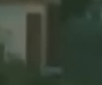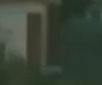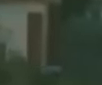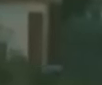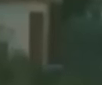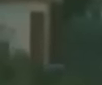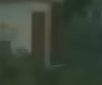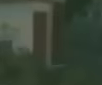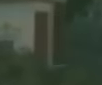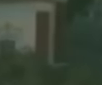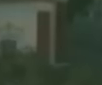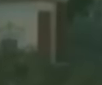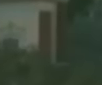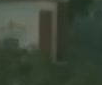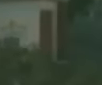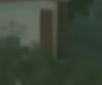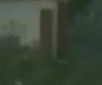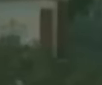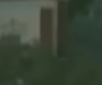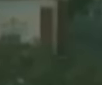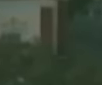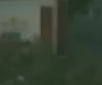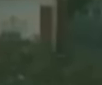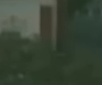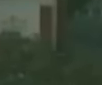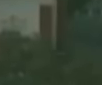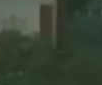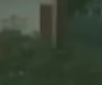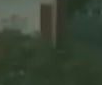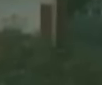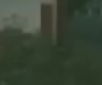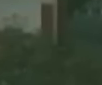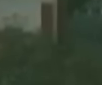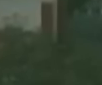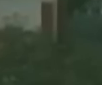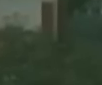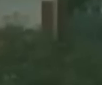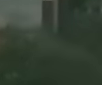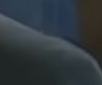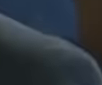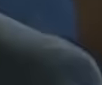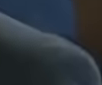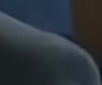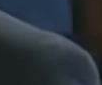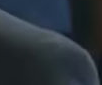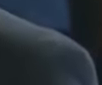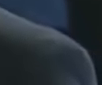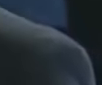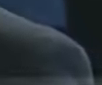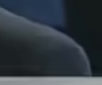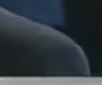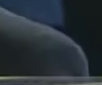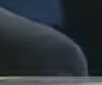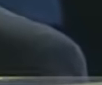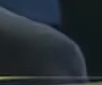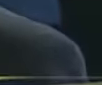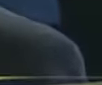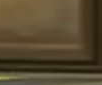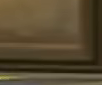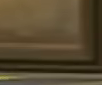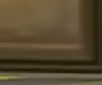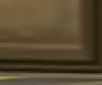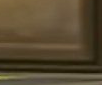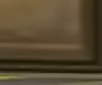venezolano. Regresamos al Palacio Federal, al Palacio de Miraflores. también somos un municipio cañicultor